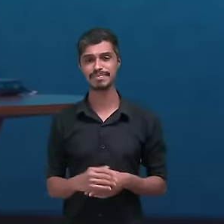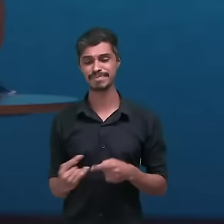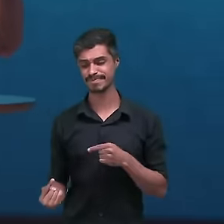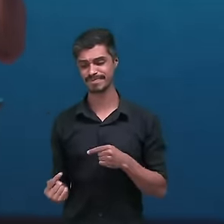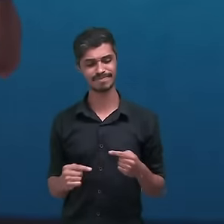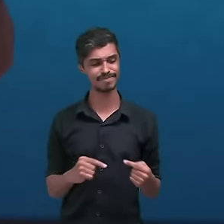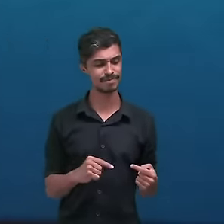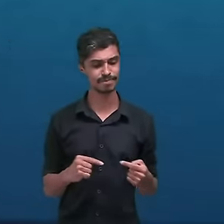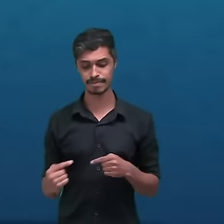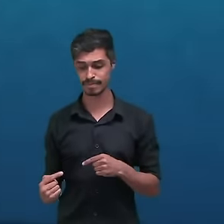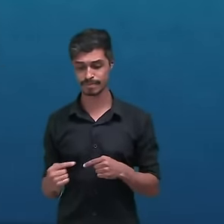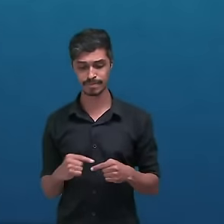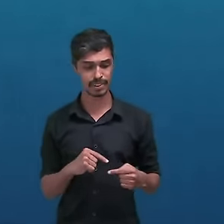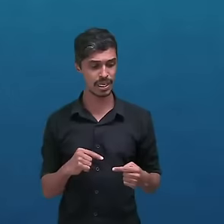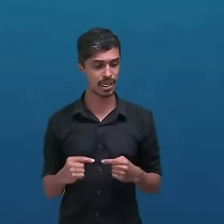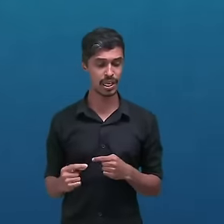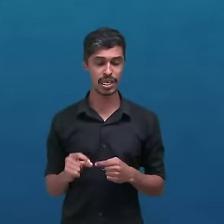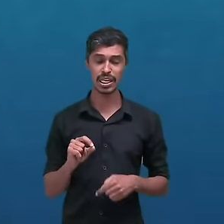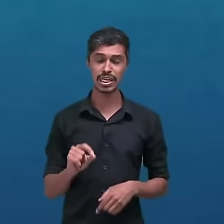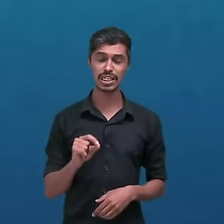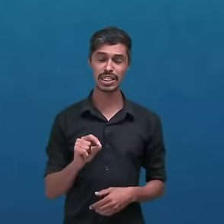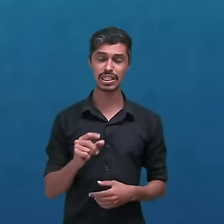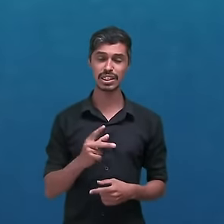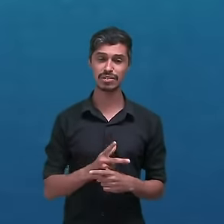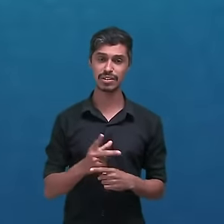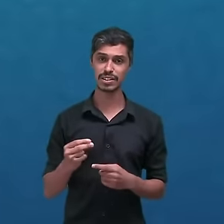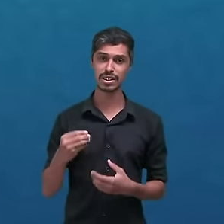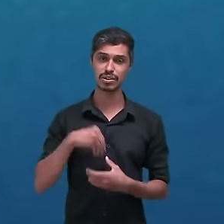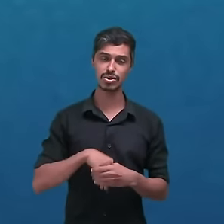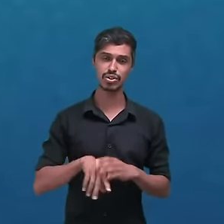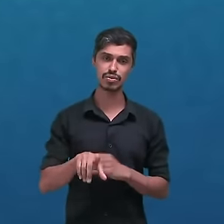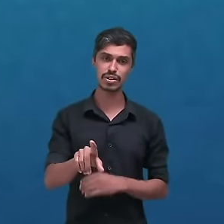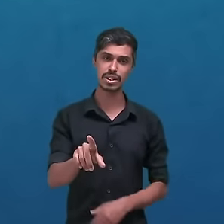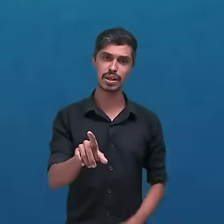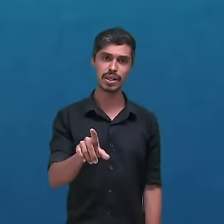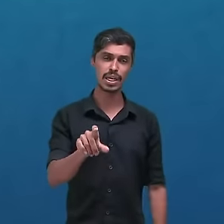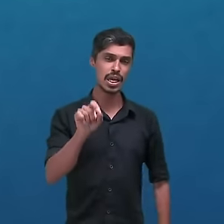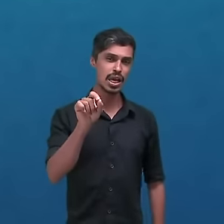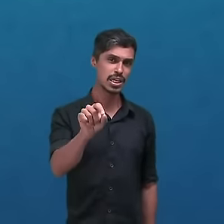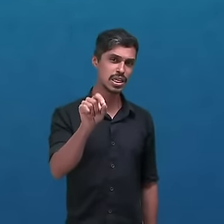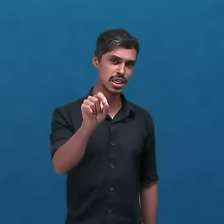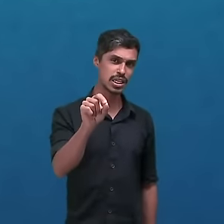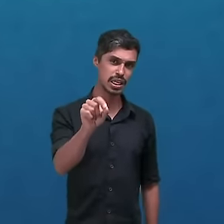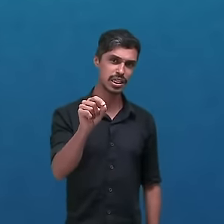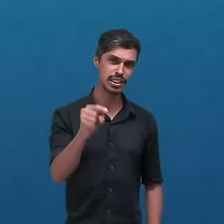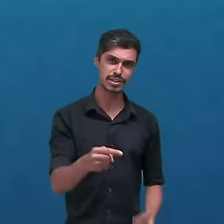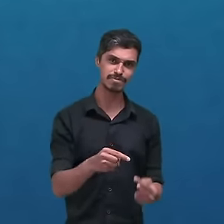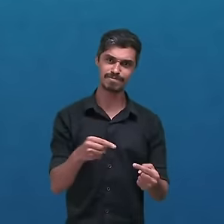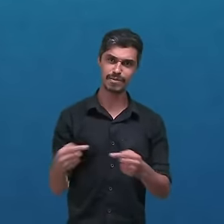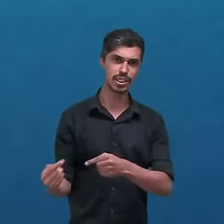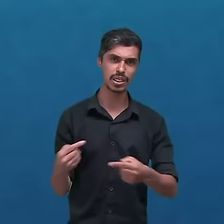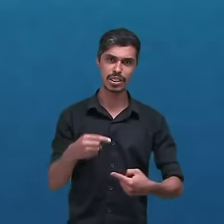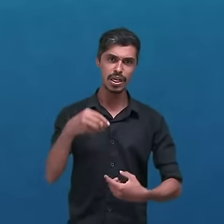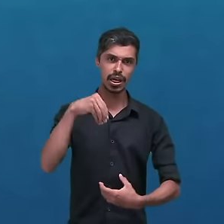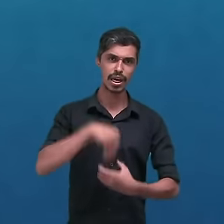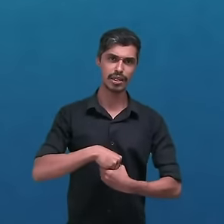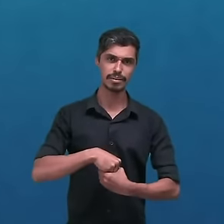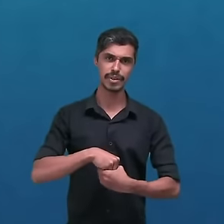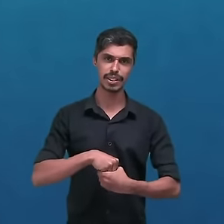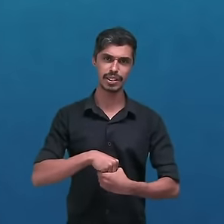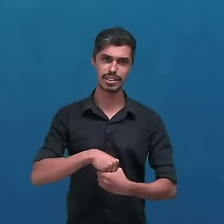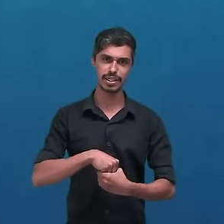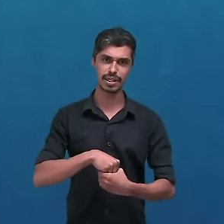¿Quién está venciendo la batalla dentro de usted? ¿Quién está prevaleciendo en tu corazón?